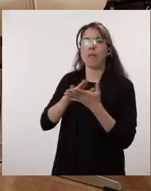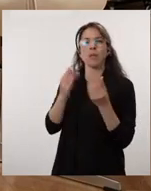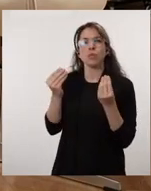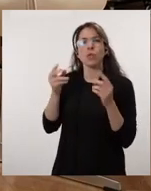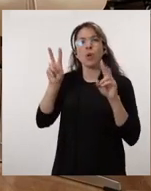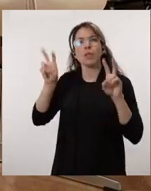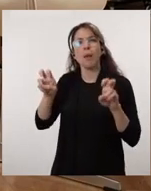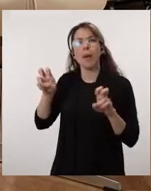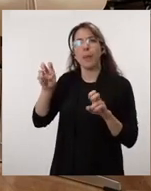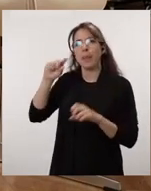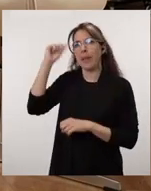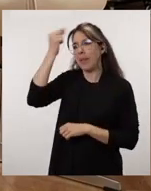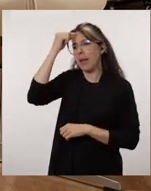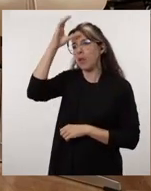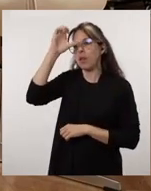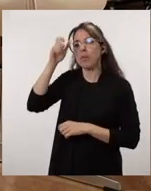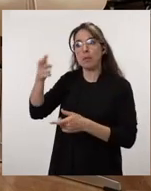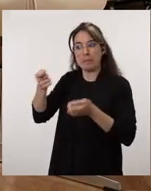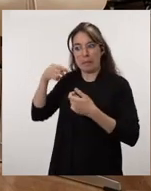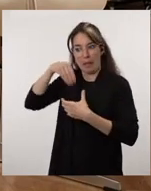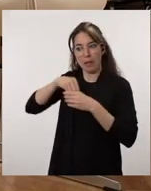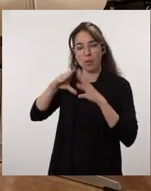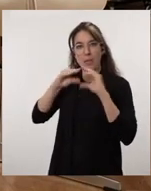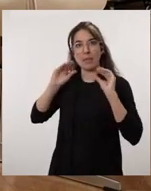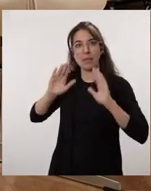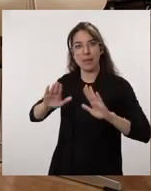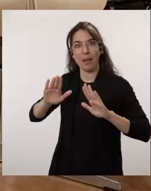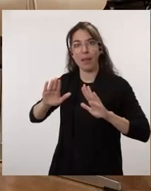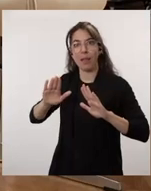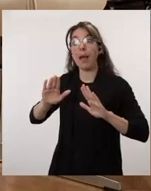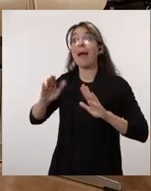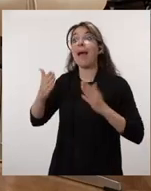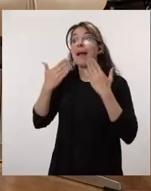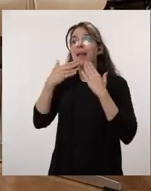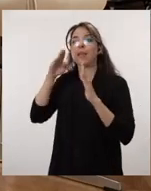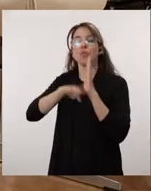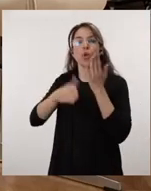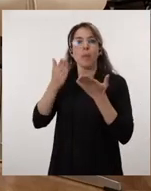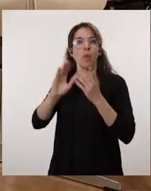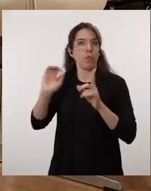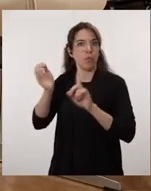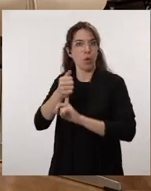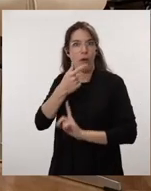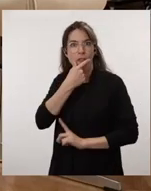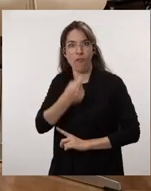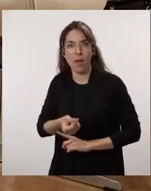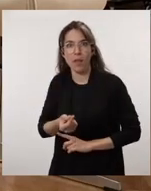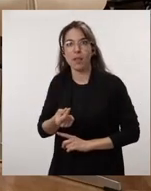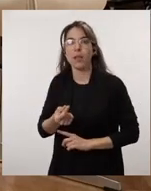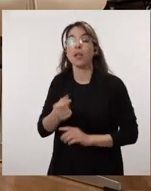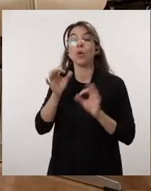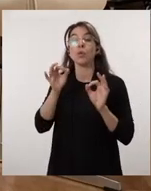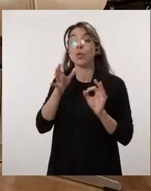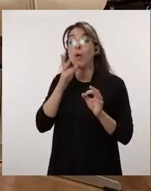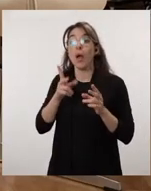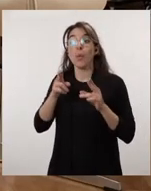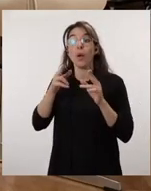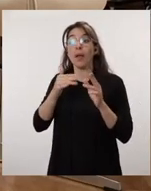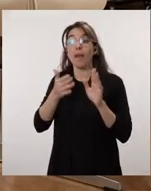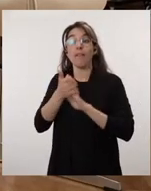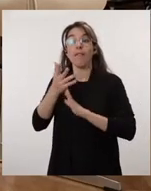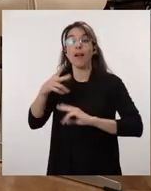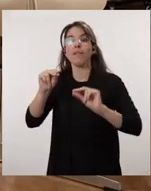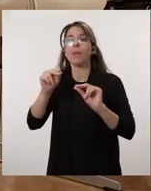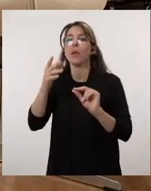a este programa de evaluación a mí me gustaría para cerrar el blog santiago que nos contaras pues eso cómo puede ayudar no sólo a la universidad del